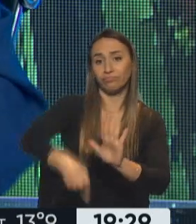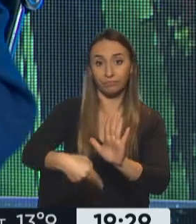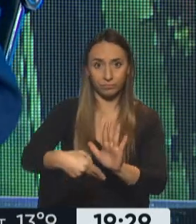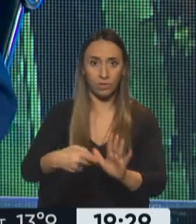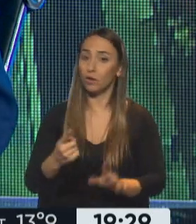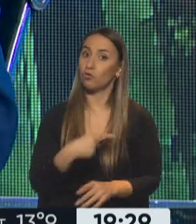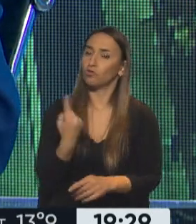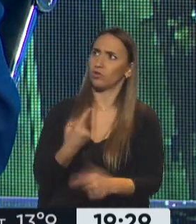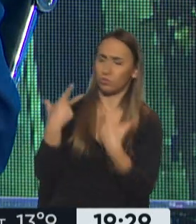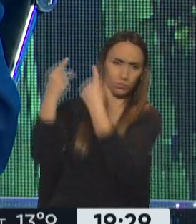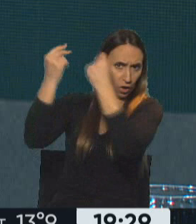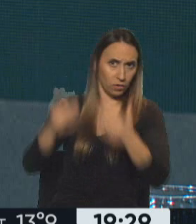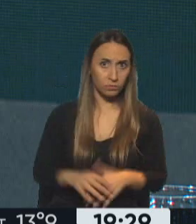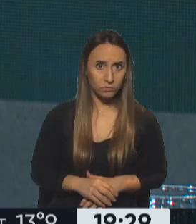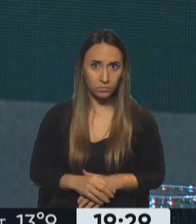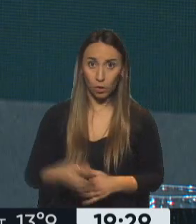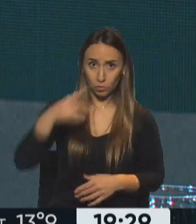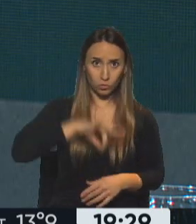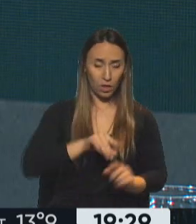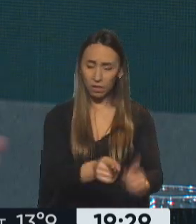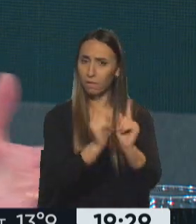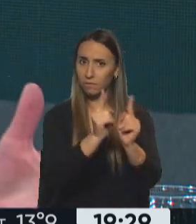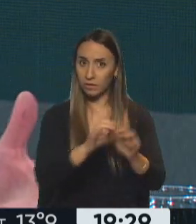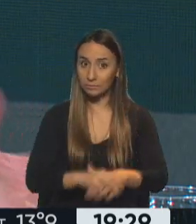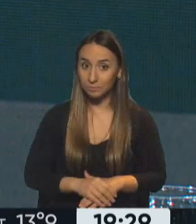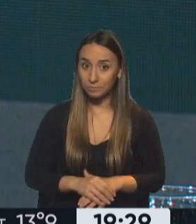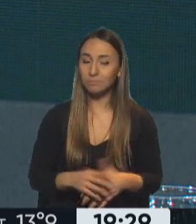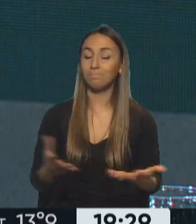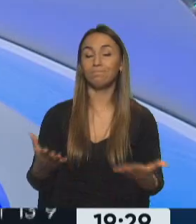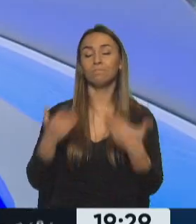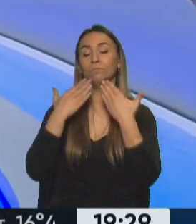adquisitivo del salario. Mendiguren, un montón de gracias y la mejor gestión. Muchas gracias.